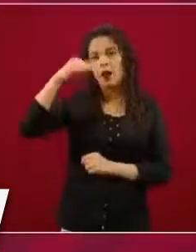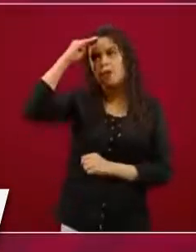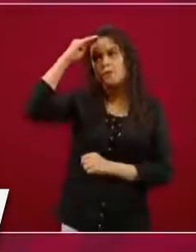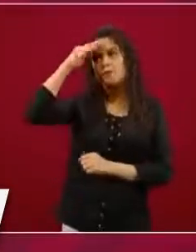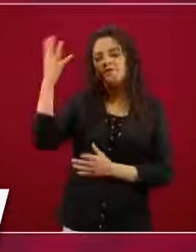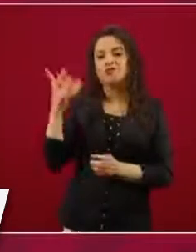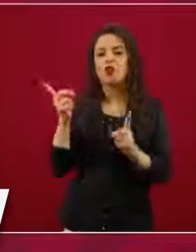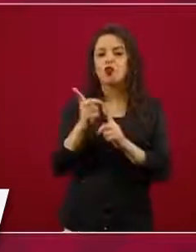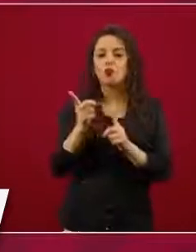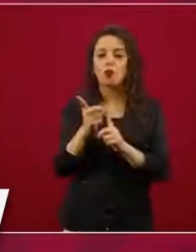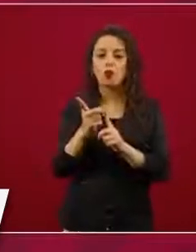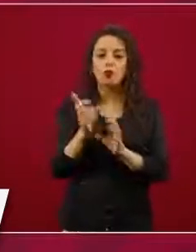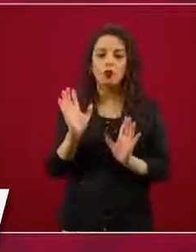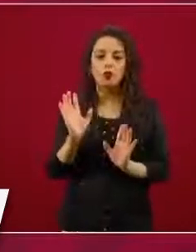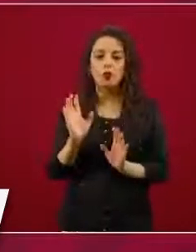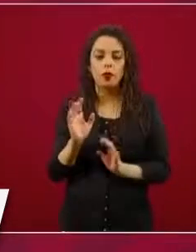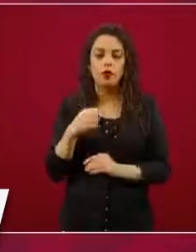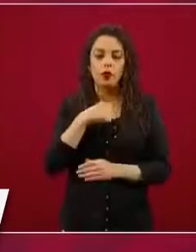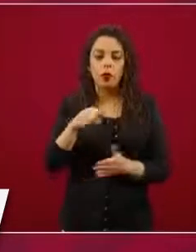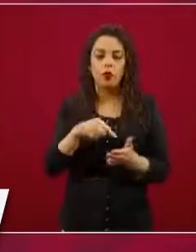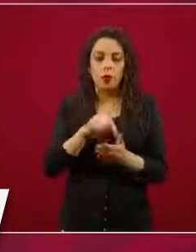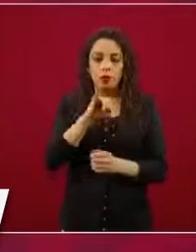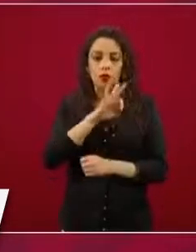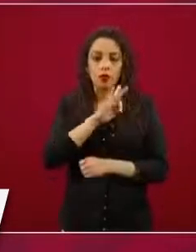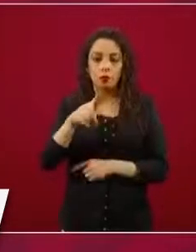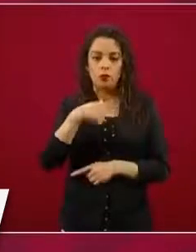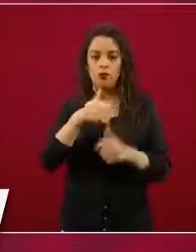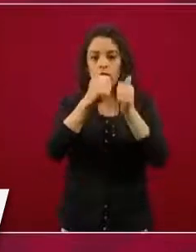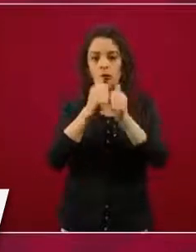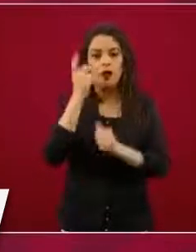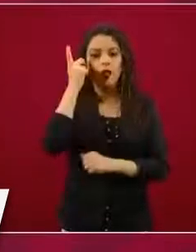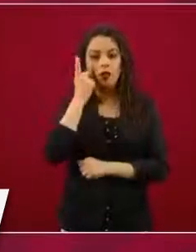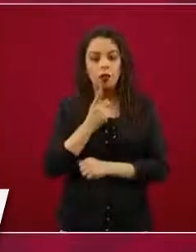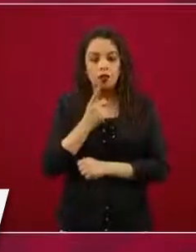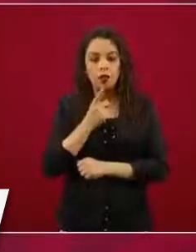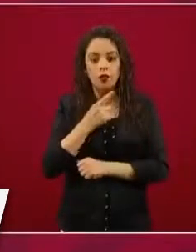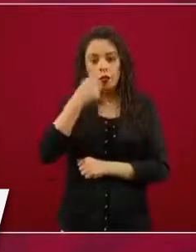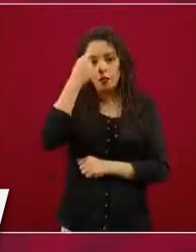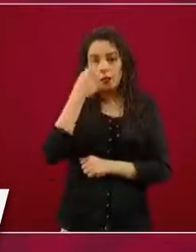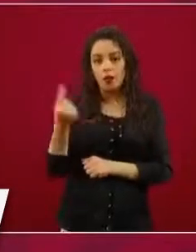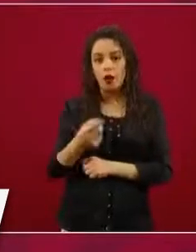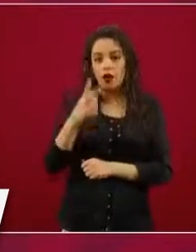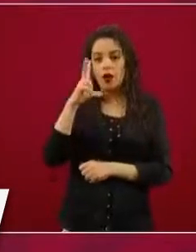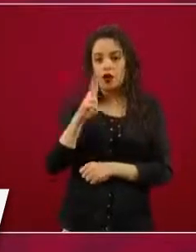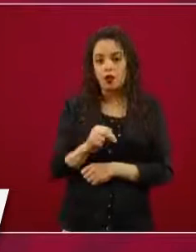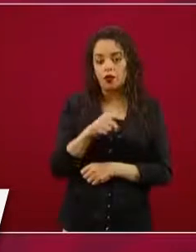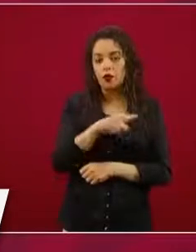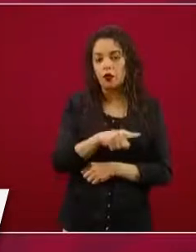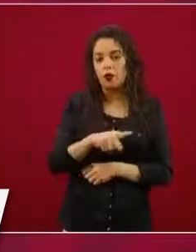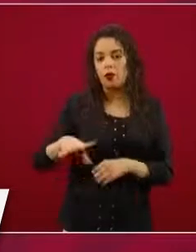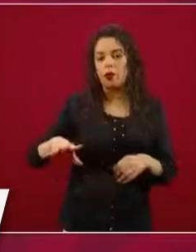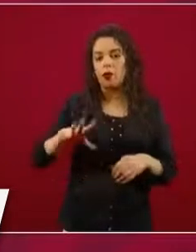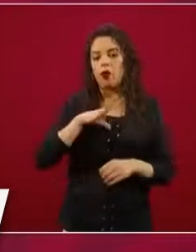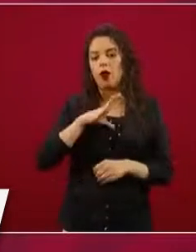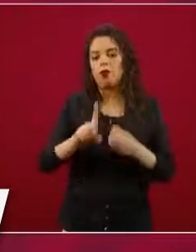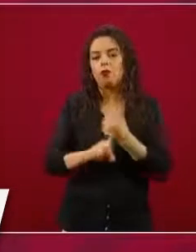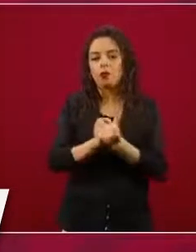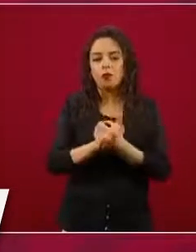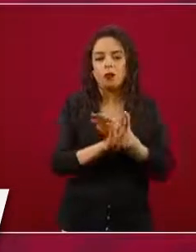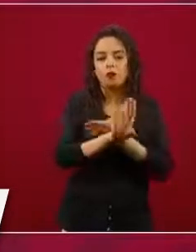puedo hacerlo sin causar ninguna molestia y